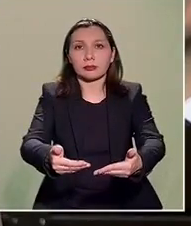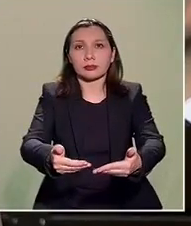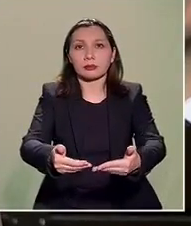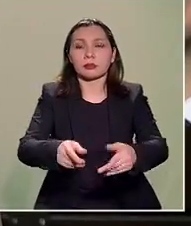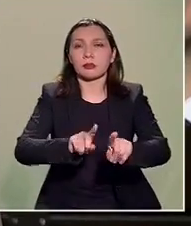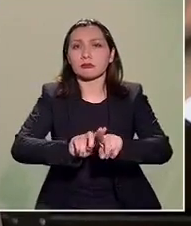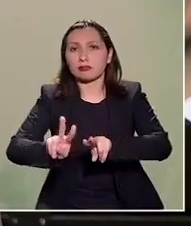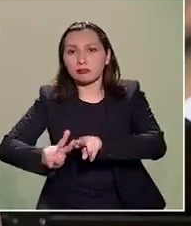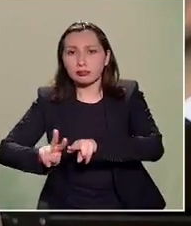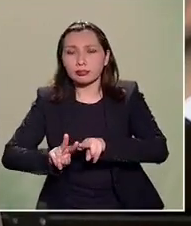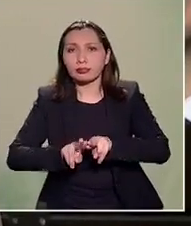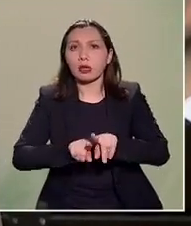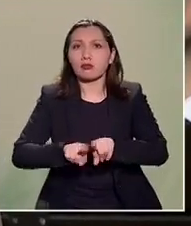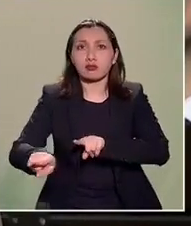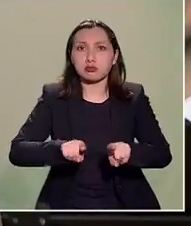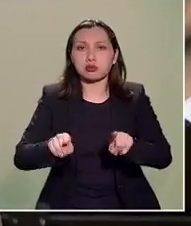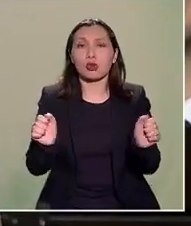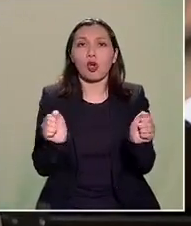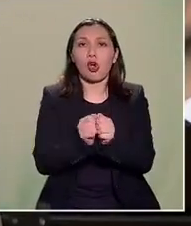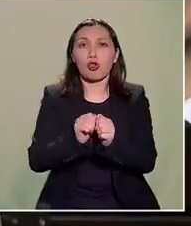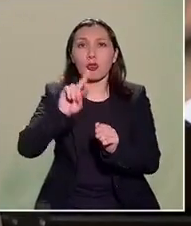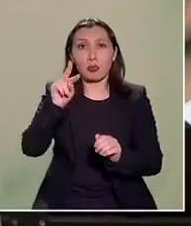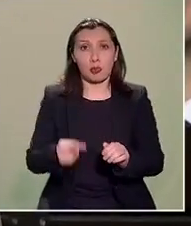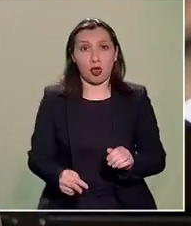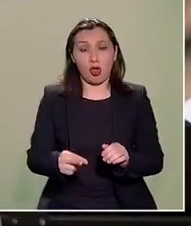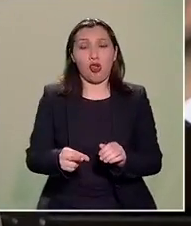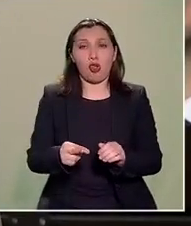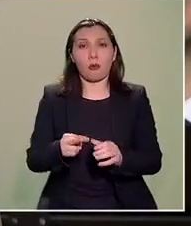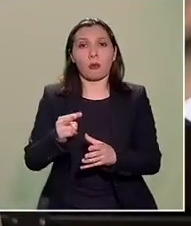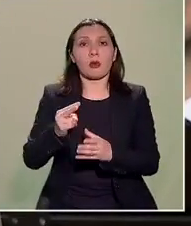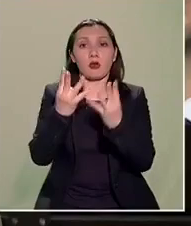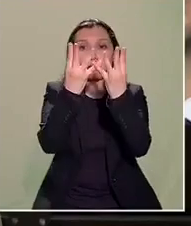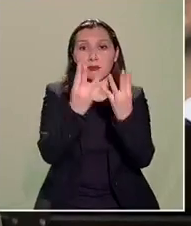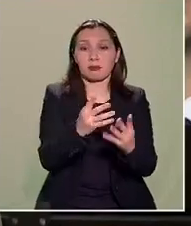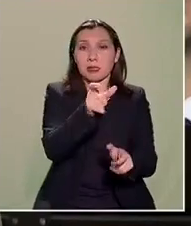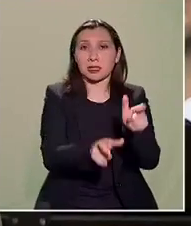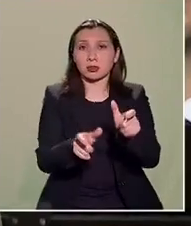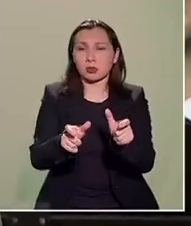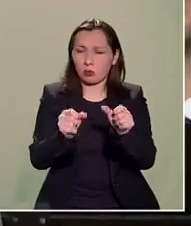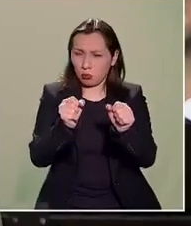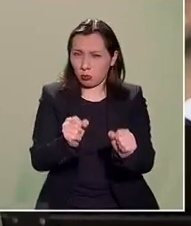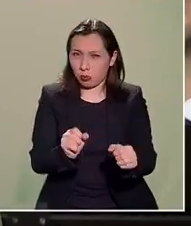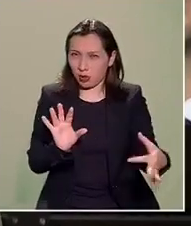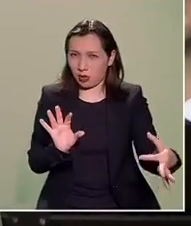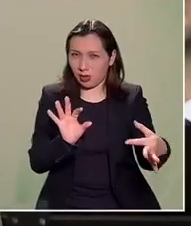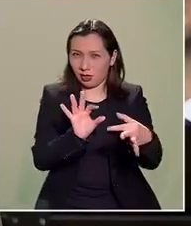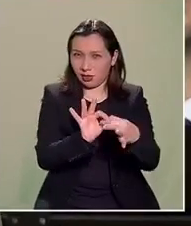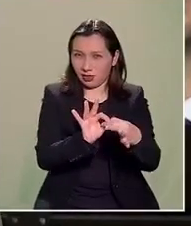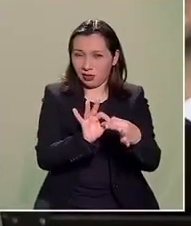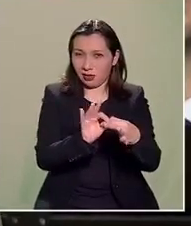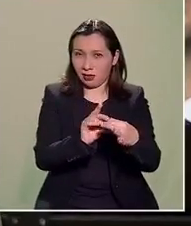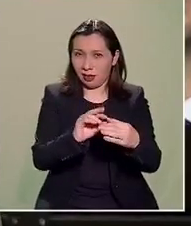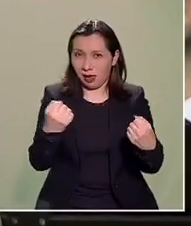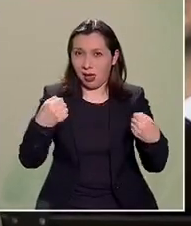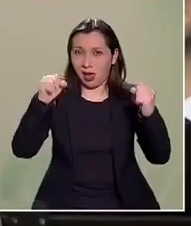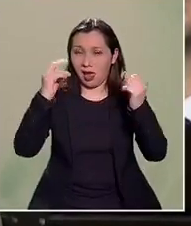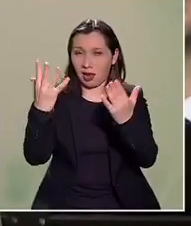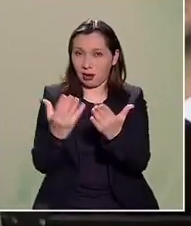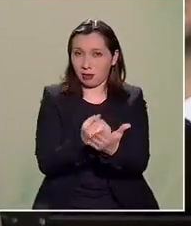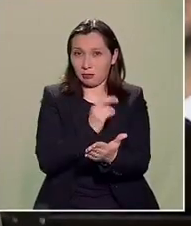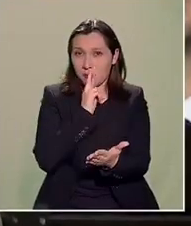gestionando con los propios internos puede tener semejante resultado